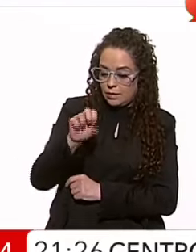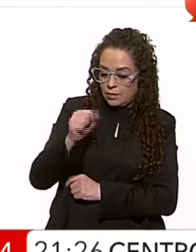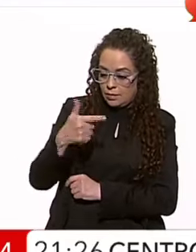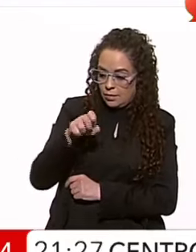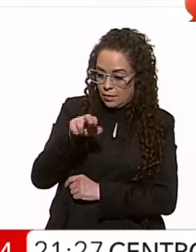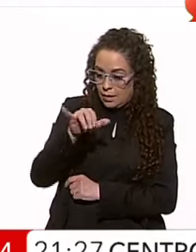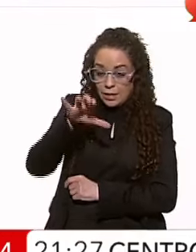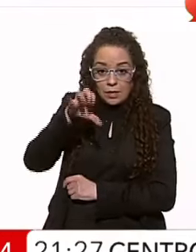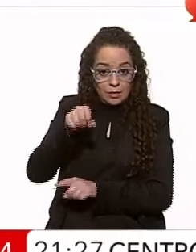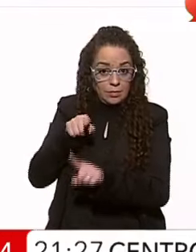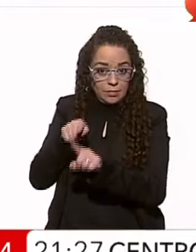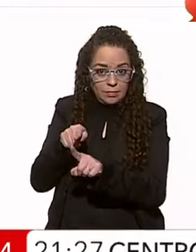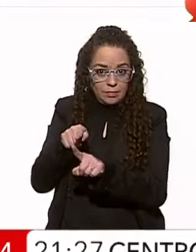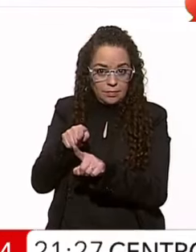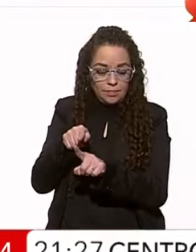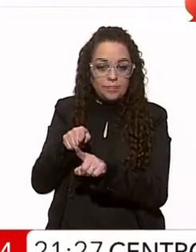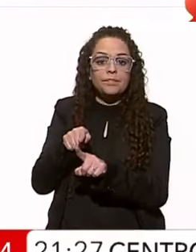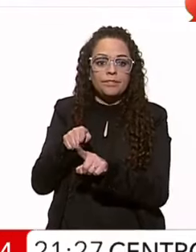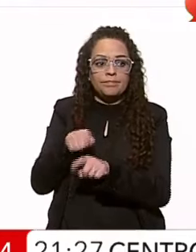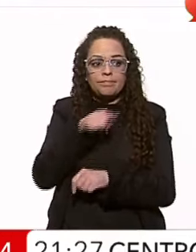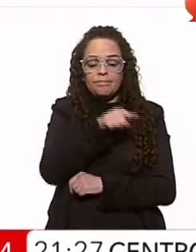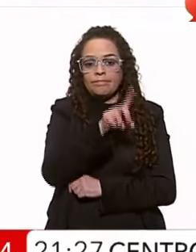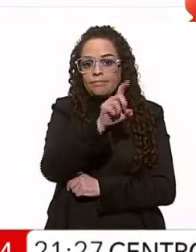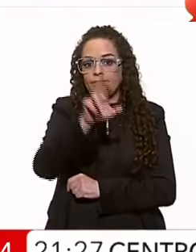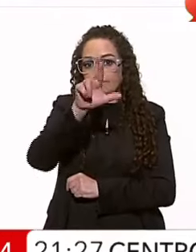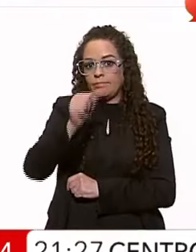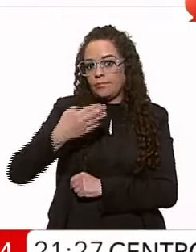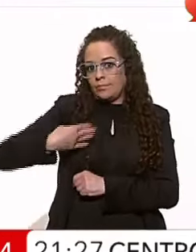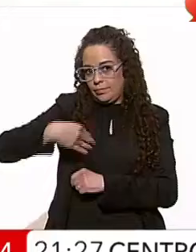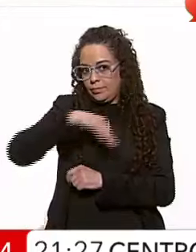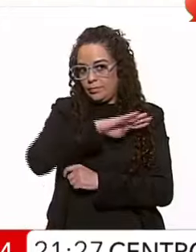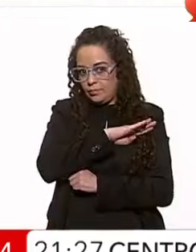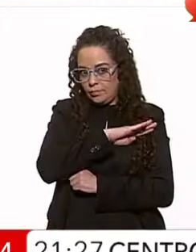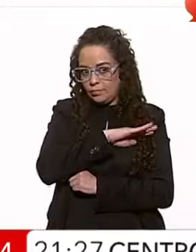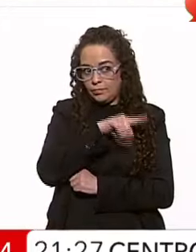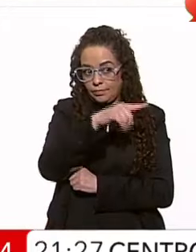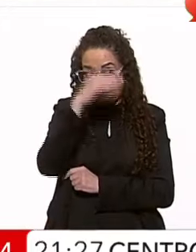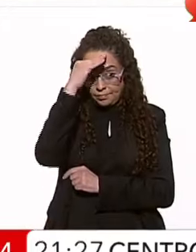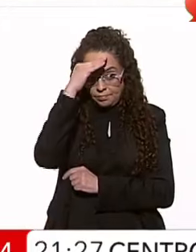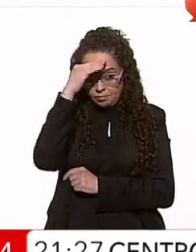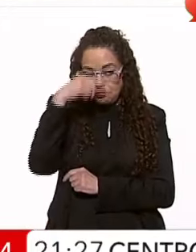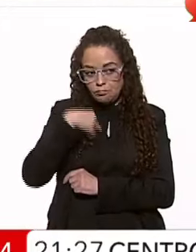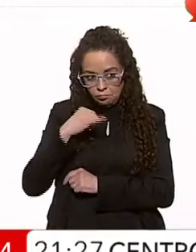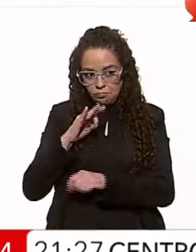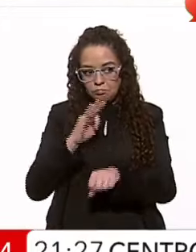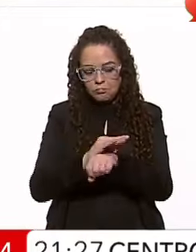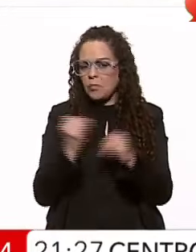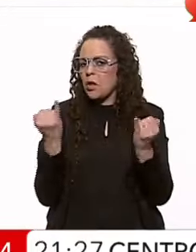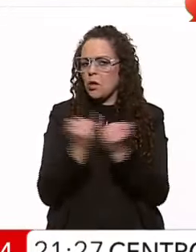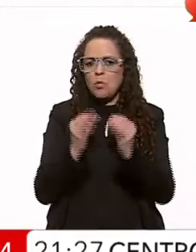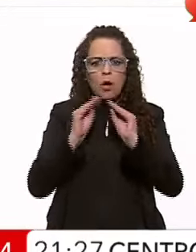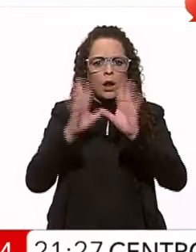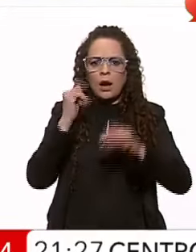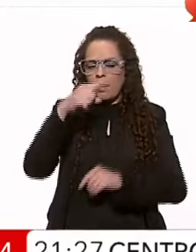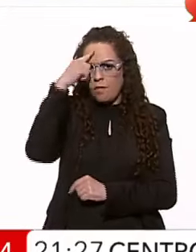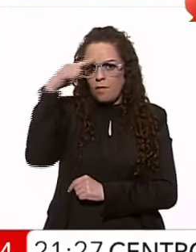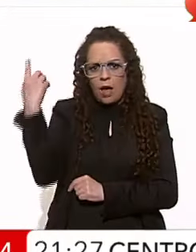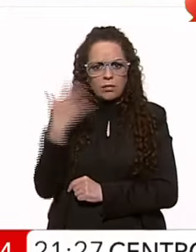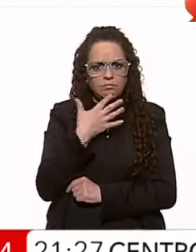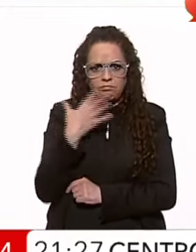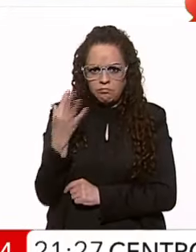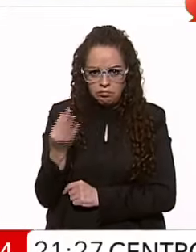doctora Sheinbaum, que yo comparto totalmente, es también muy, muy sencilla y muy clara. En